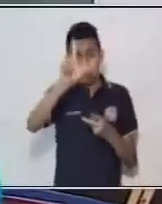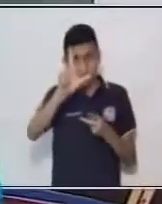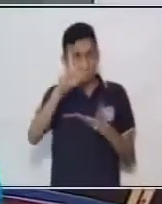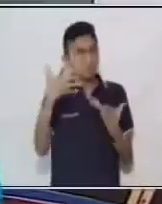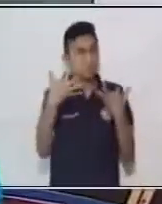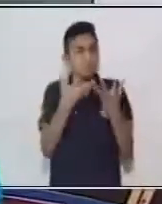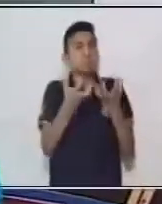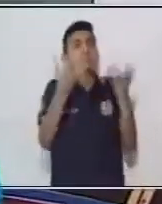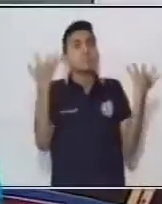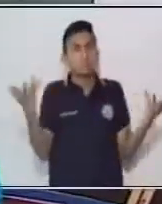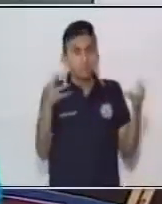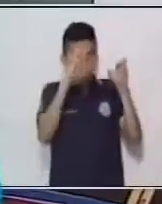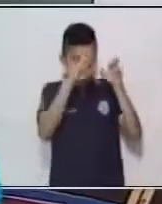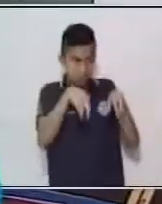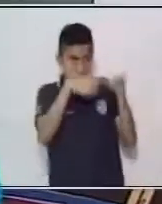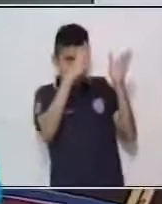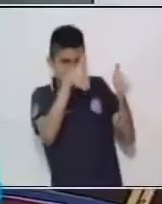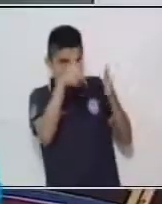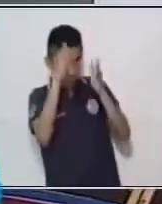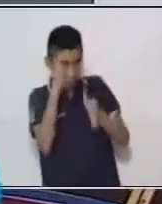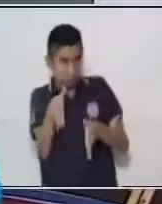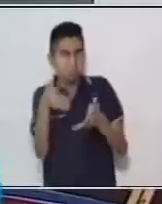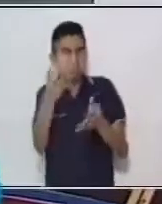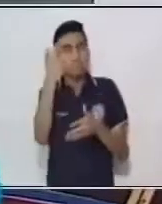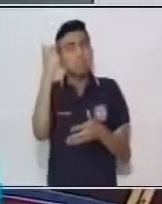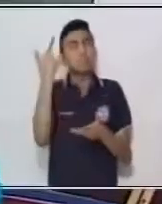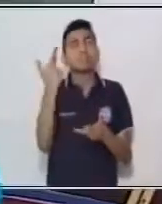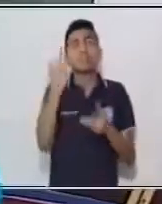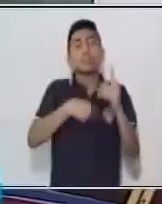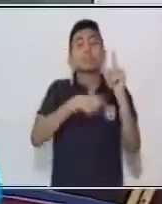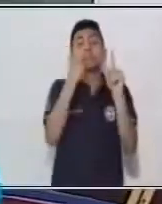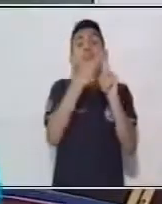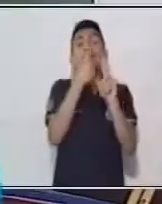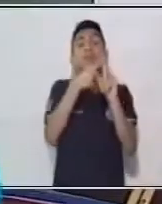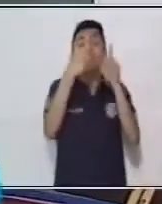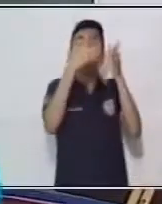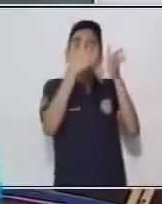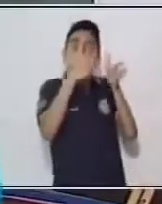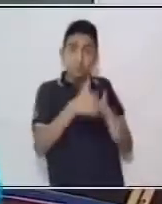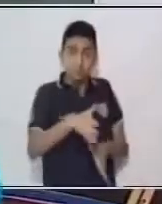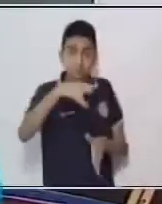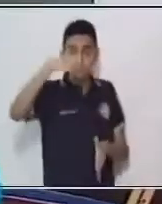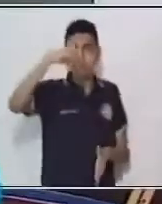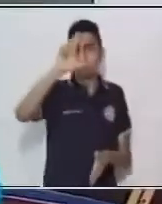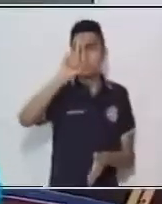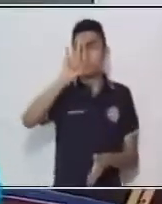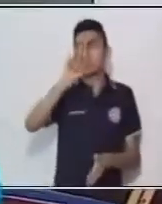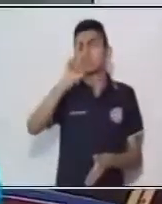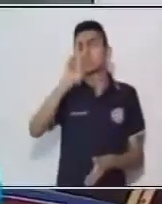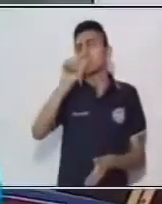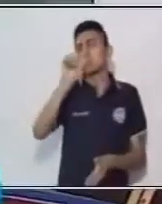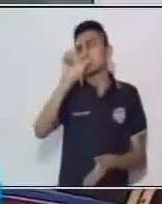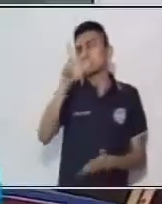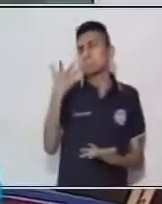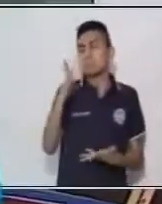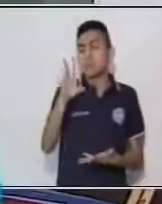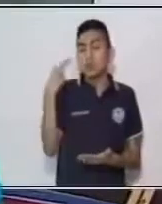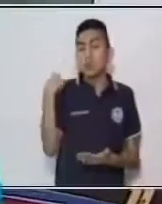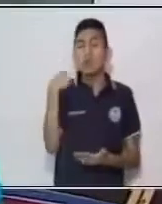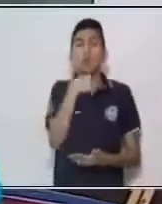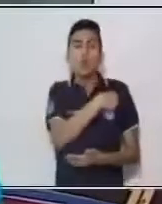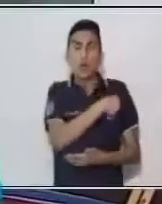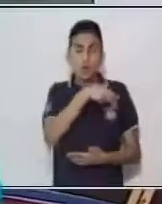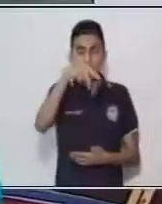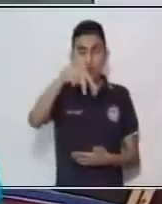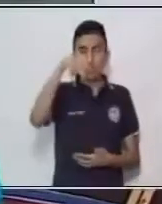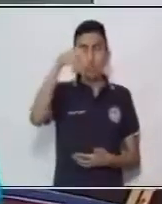o más personas. En ese sentido, por ejemplo, la primera persona plural sería nosotros.